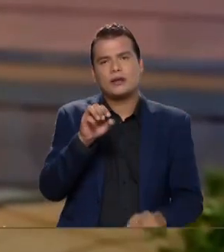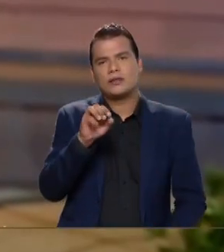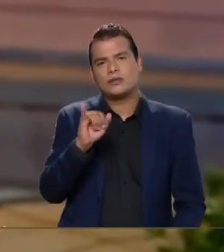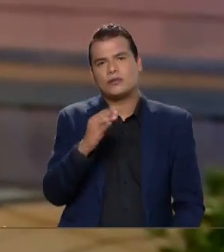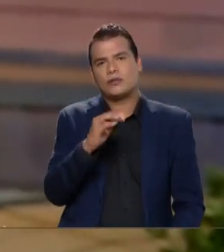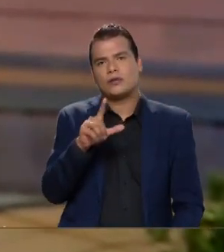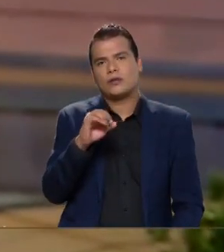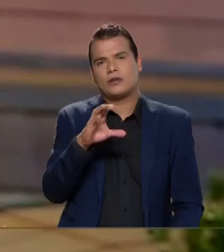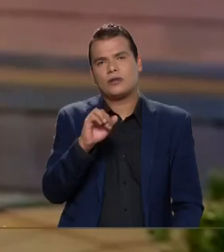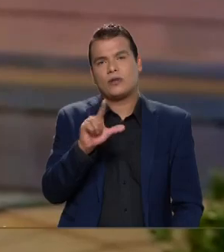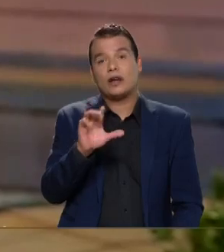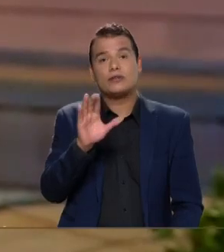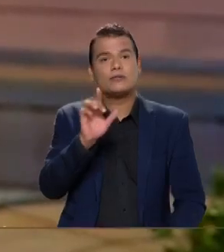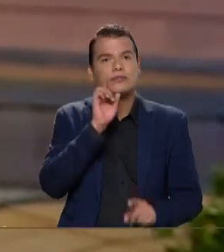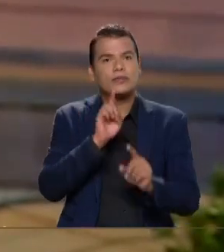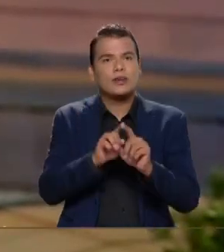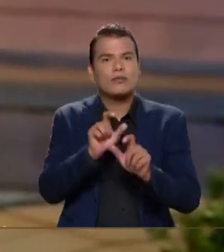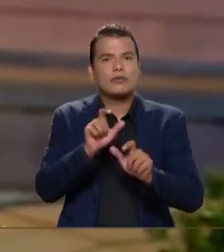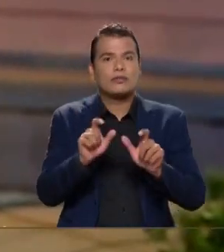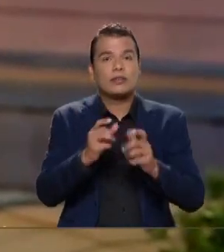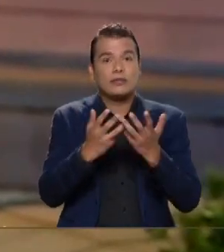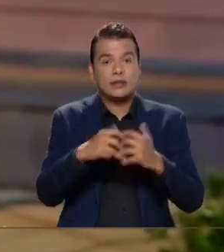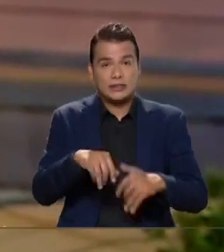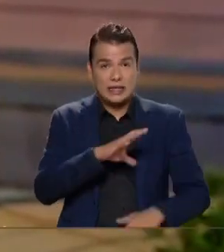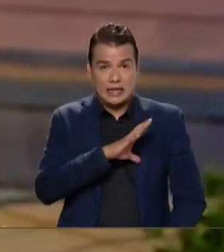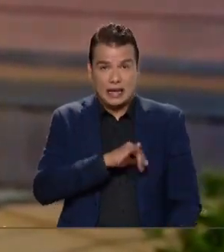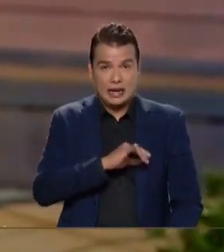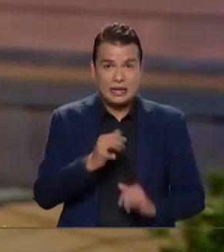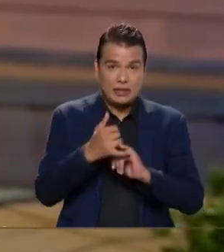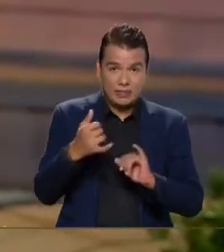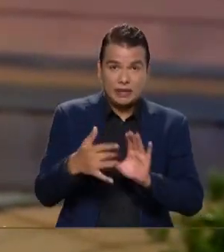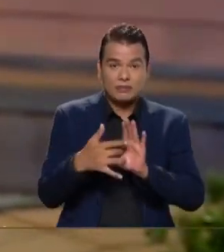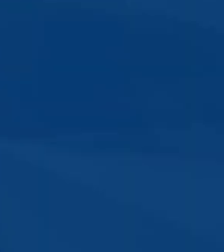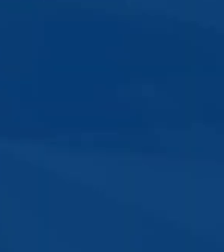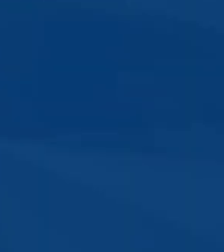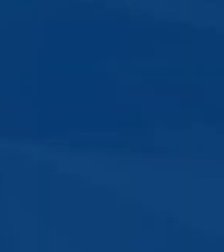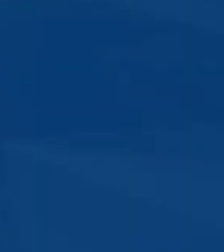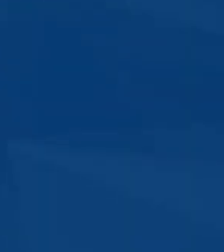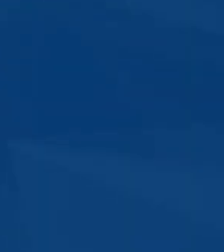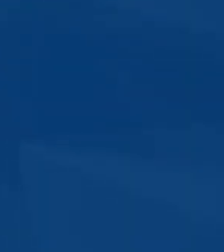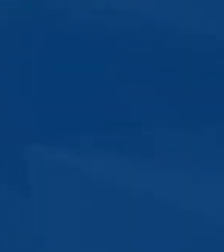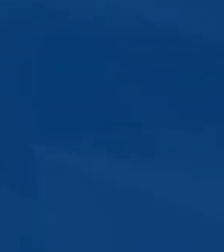para editoriales locales e independientes. Información para Telepacífico Noticias, Lizeth Romero.